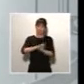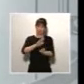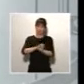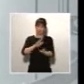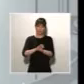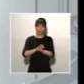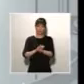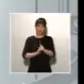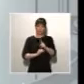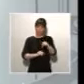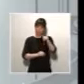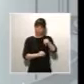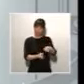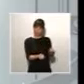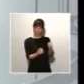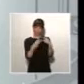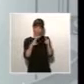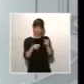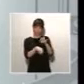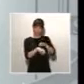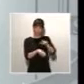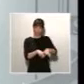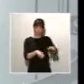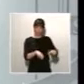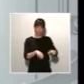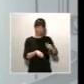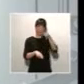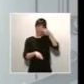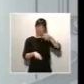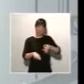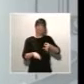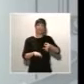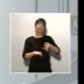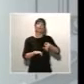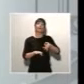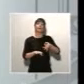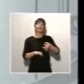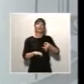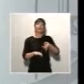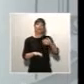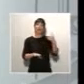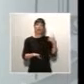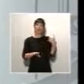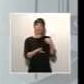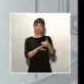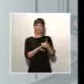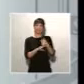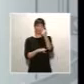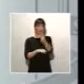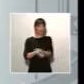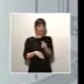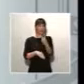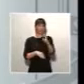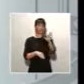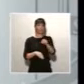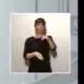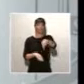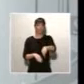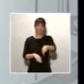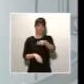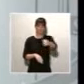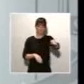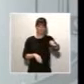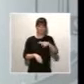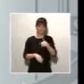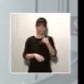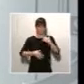suponen un 20% del total de los que nos habían notificado hasta este momento. Estamos hablando de casos confirmados todo el